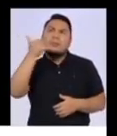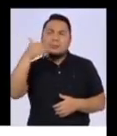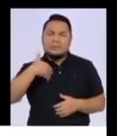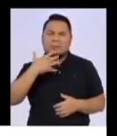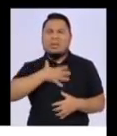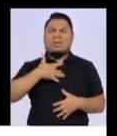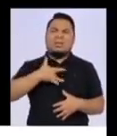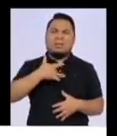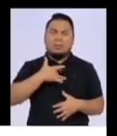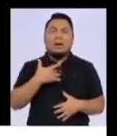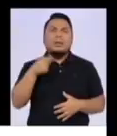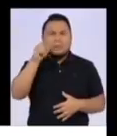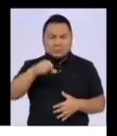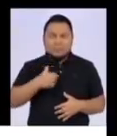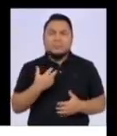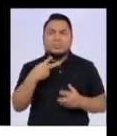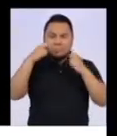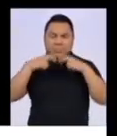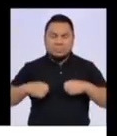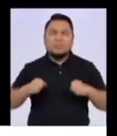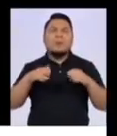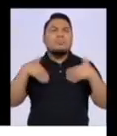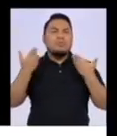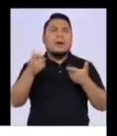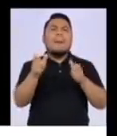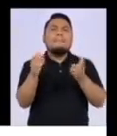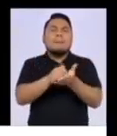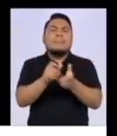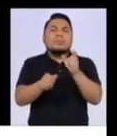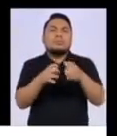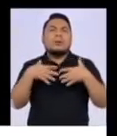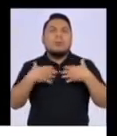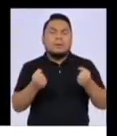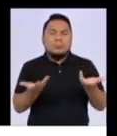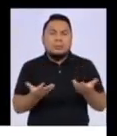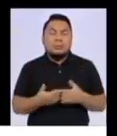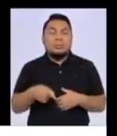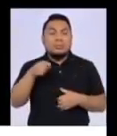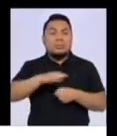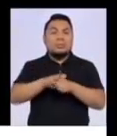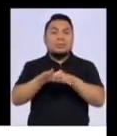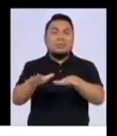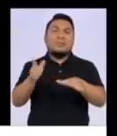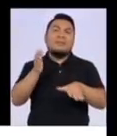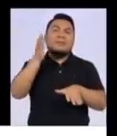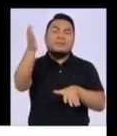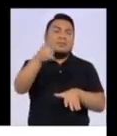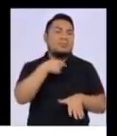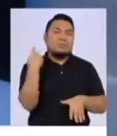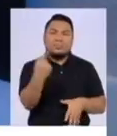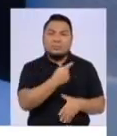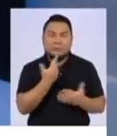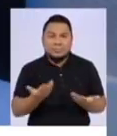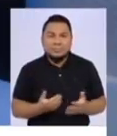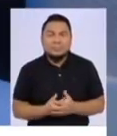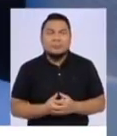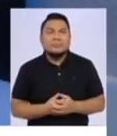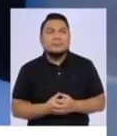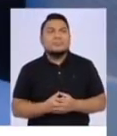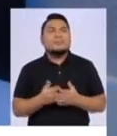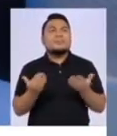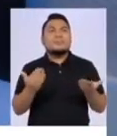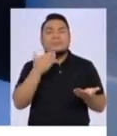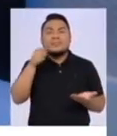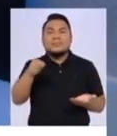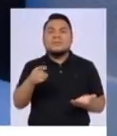contrario, salir, dar la cara para que más personas se puedan curar. Finalmente, este virus no va a dar a todos. Quería consultarte, dijiste